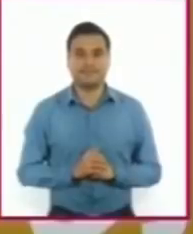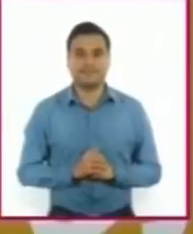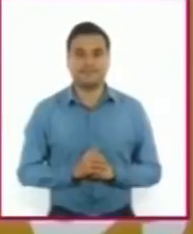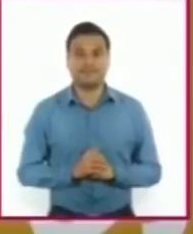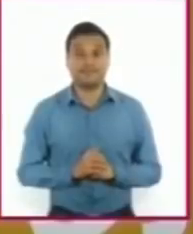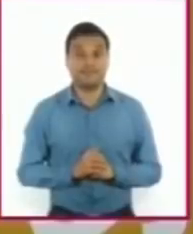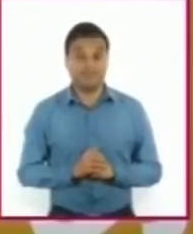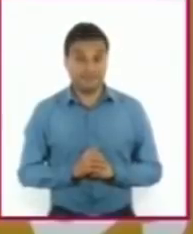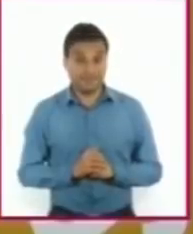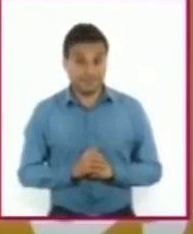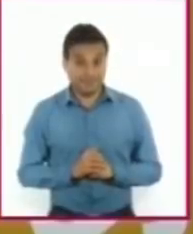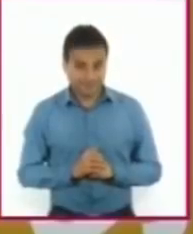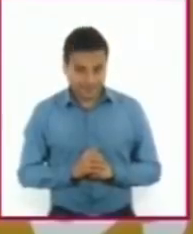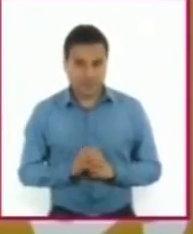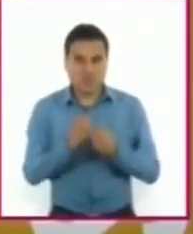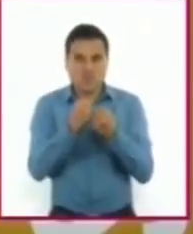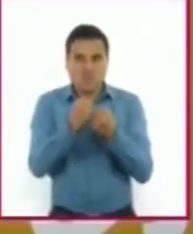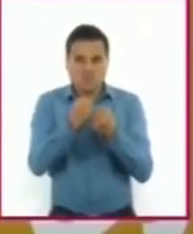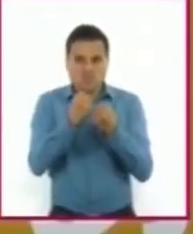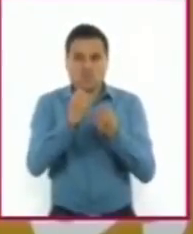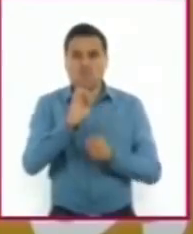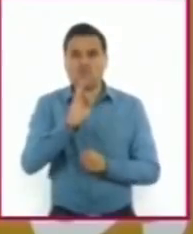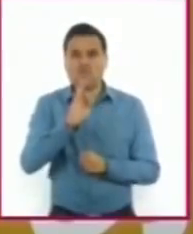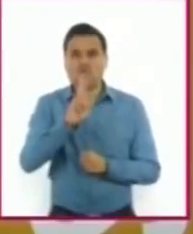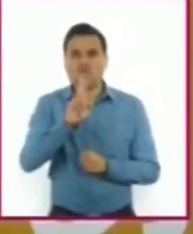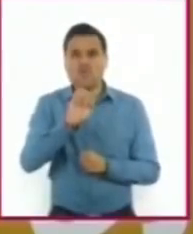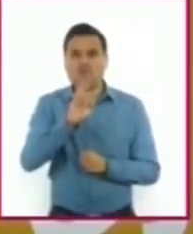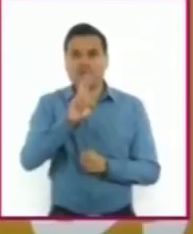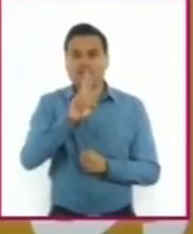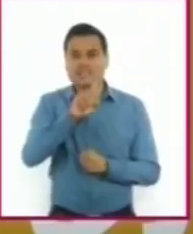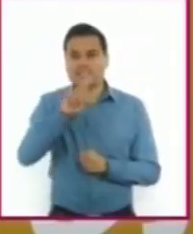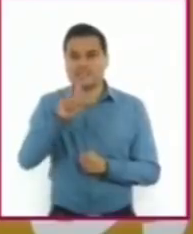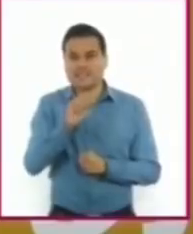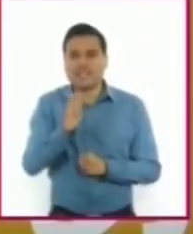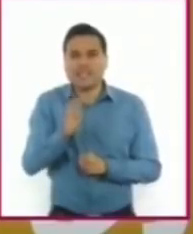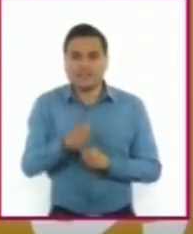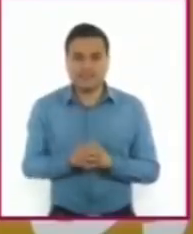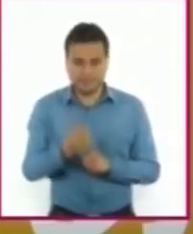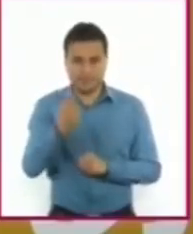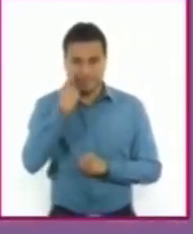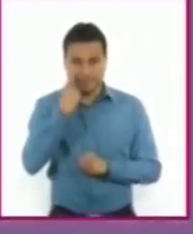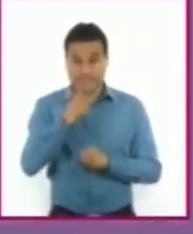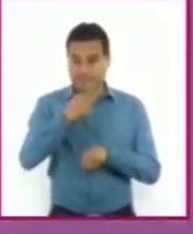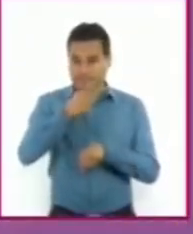Para entender mejor qué son las fuerzas, primero vamos a ver la definición de interacción.